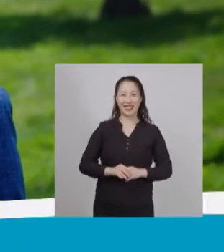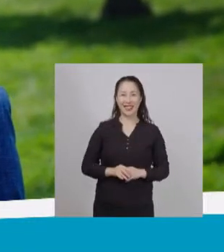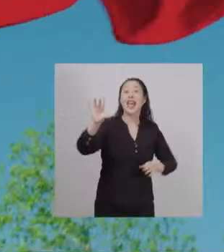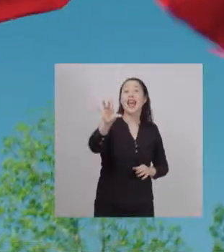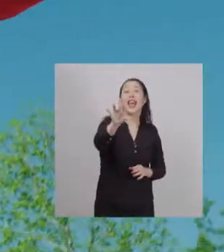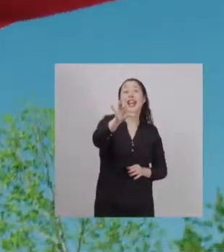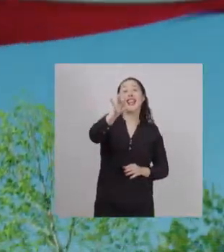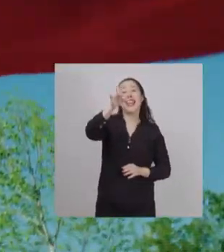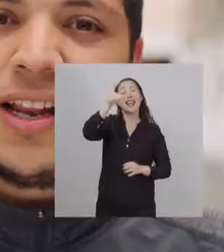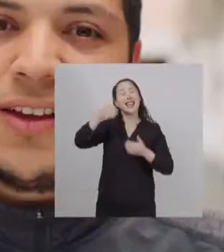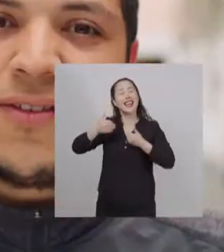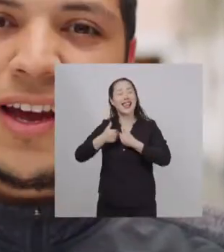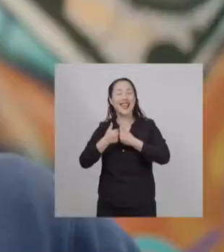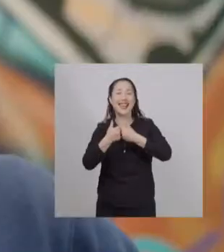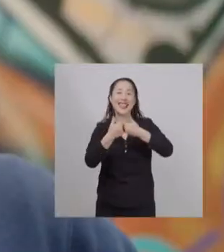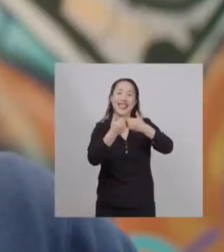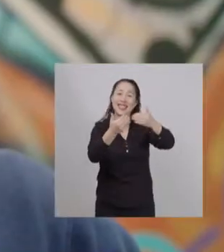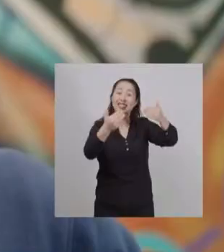libertad